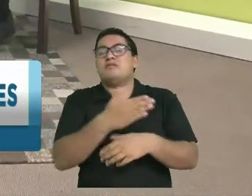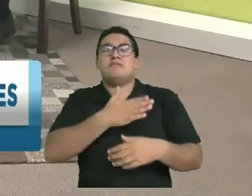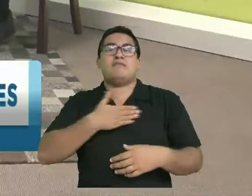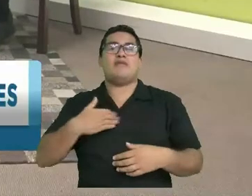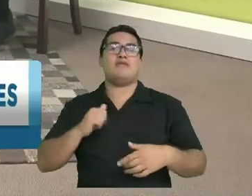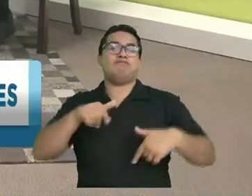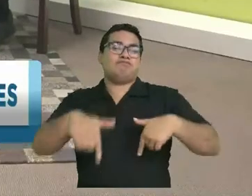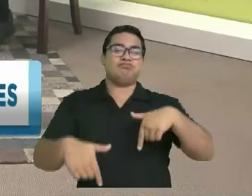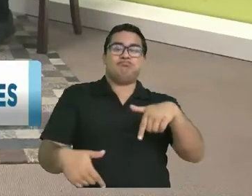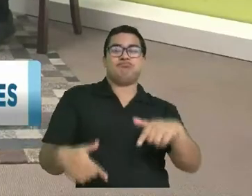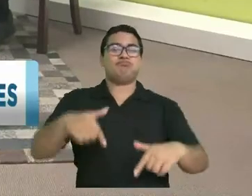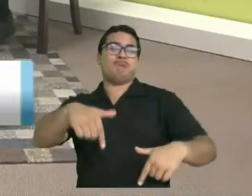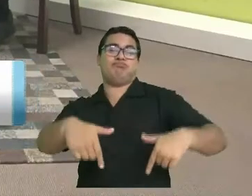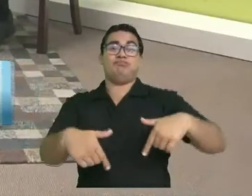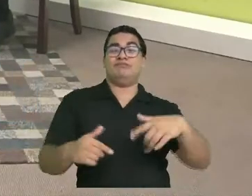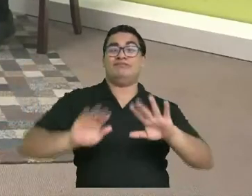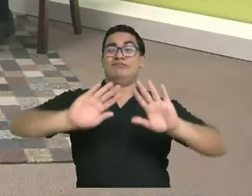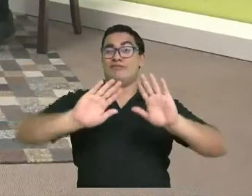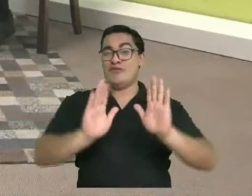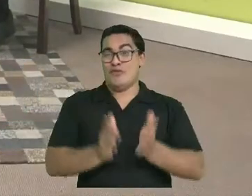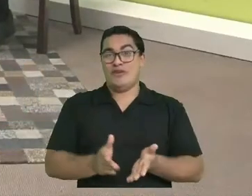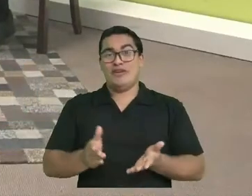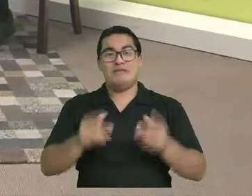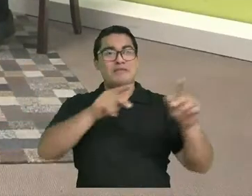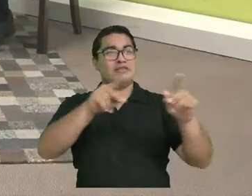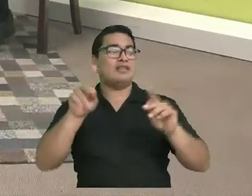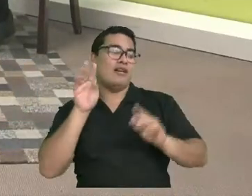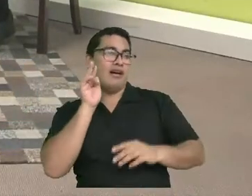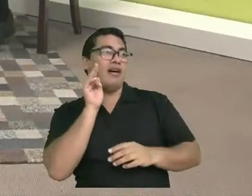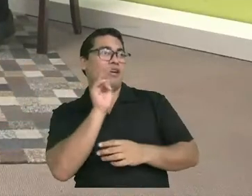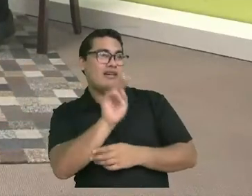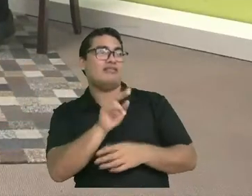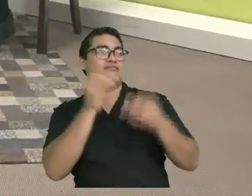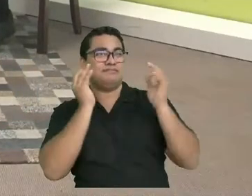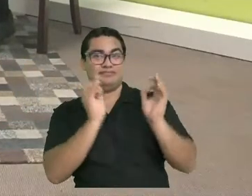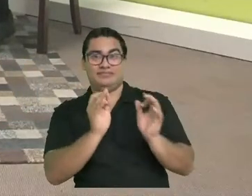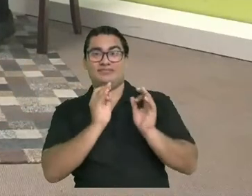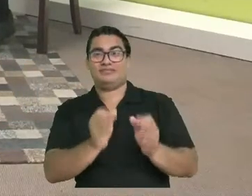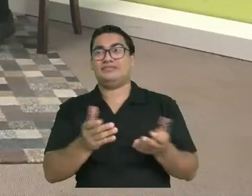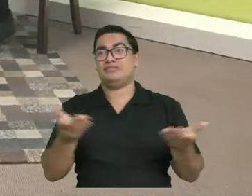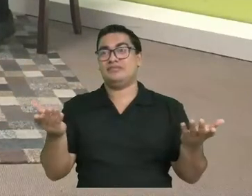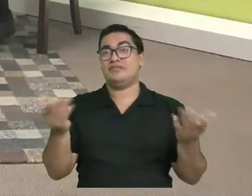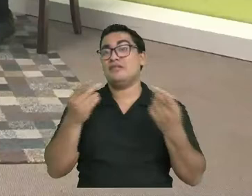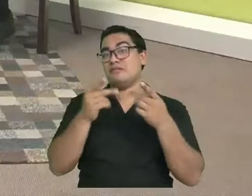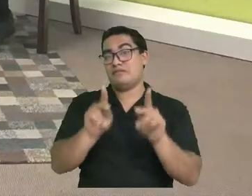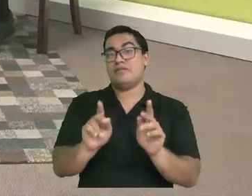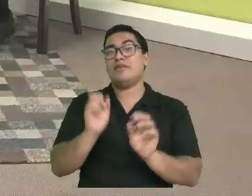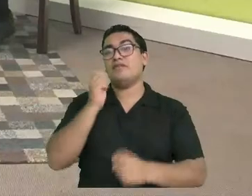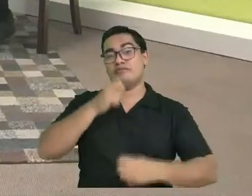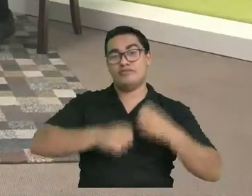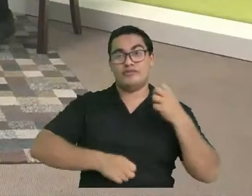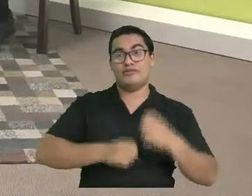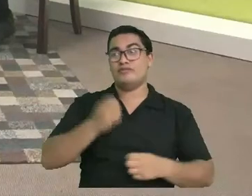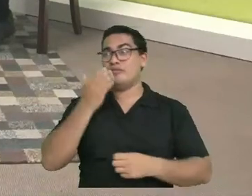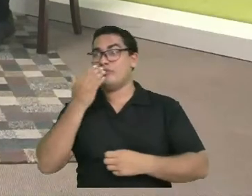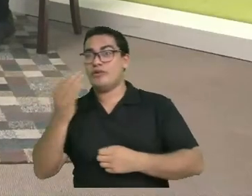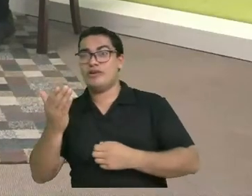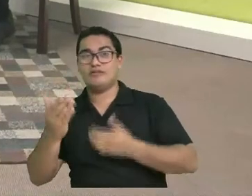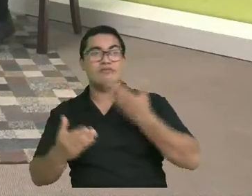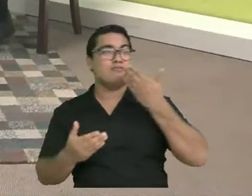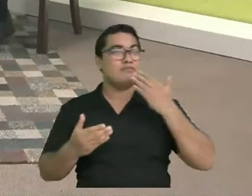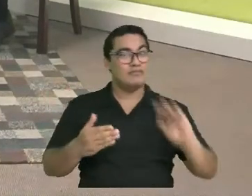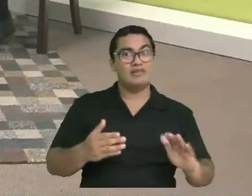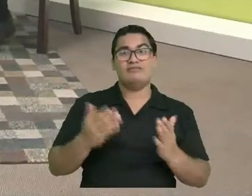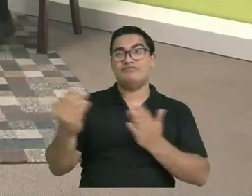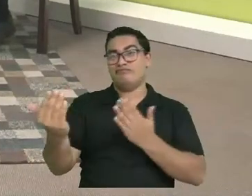social que generalmente se les inculca de manera general, pero que tiene sus pros y sus contras.